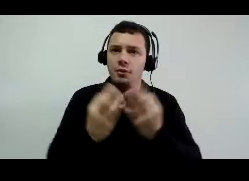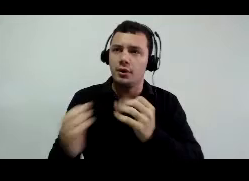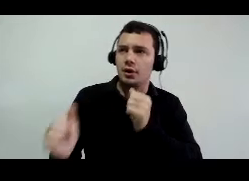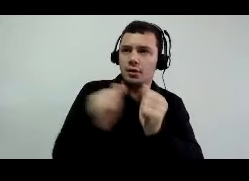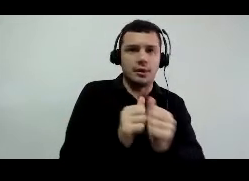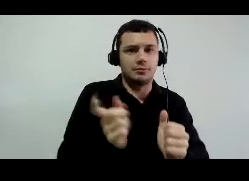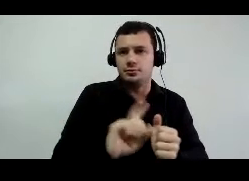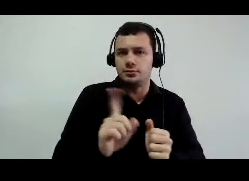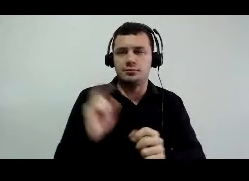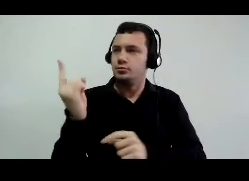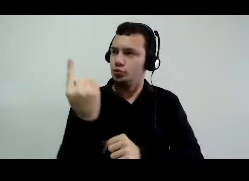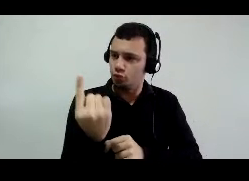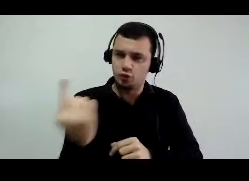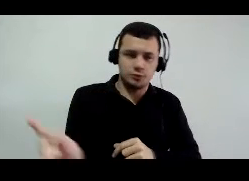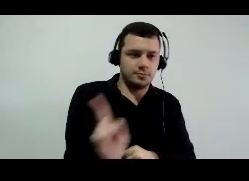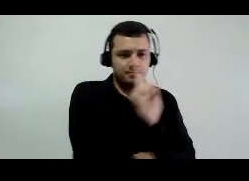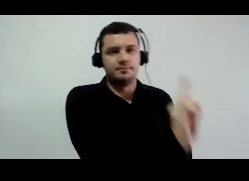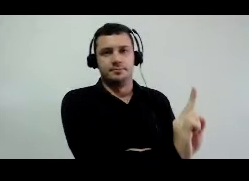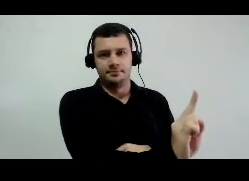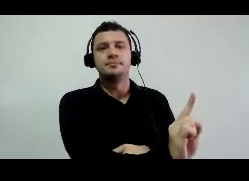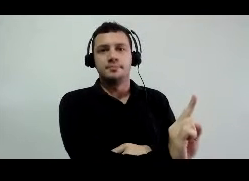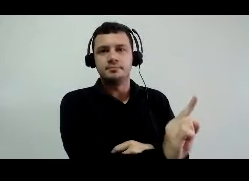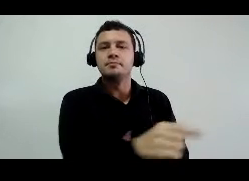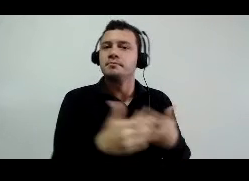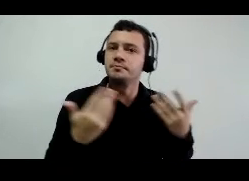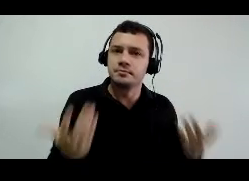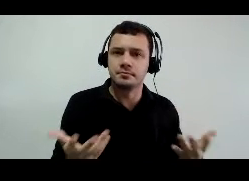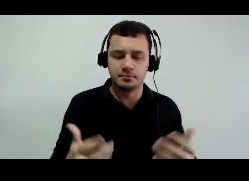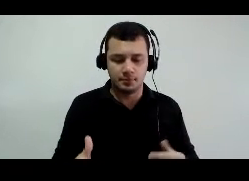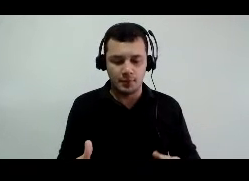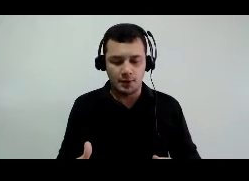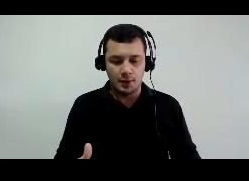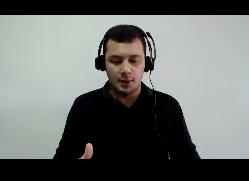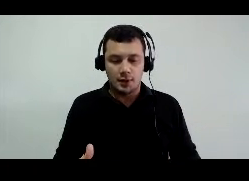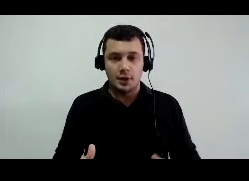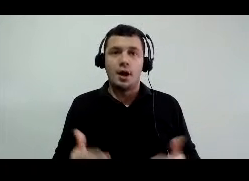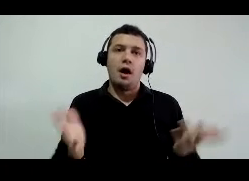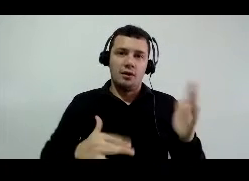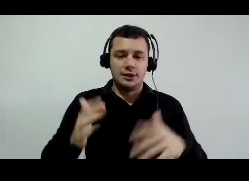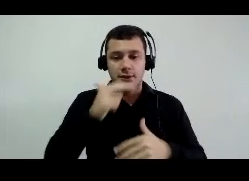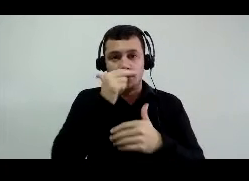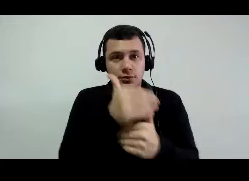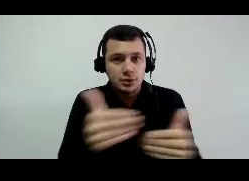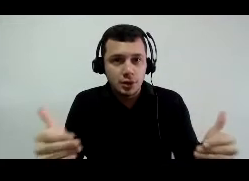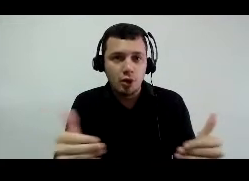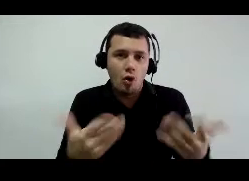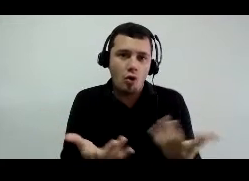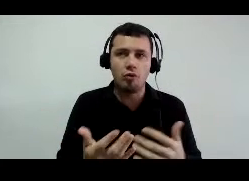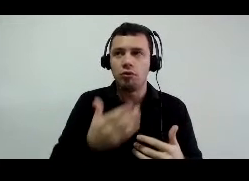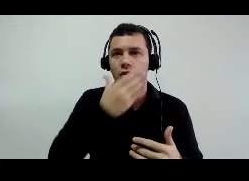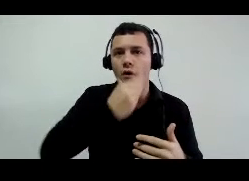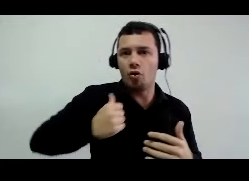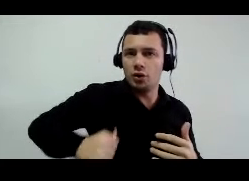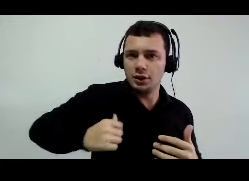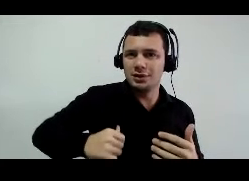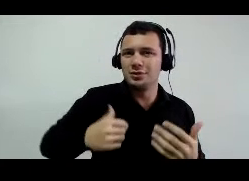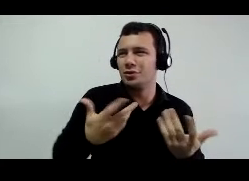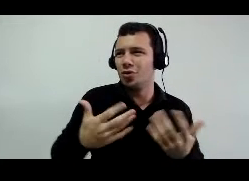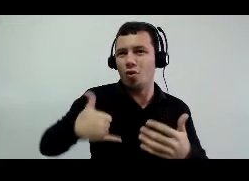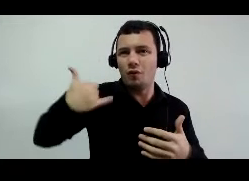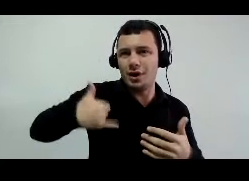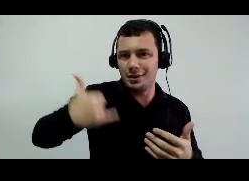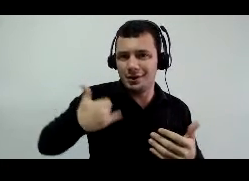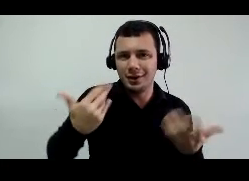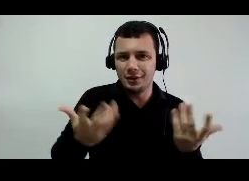atención. Lo único que se podría permitir era que los niños o adolescentes o cualquier otro paciente que